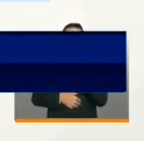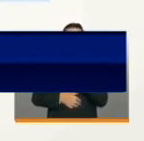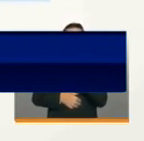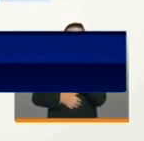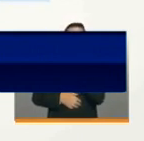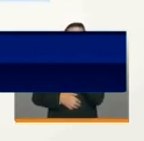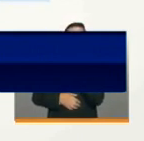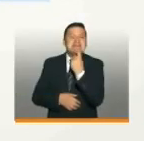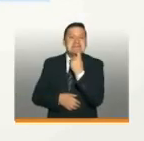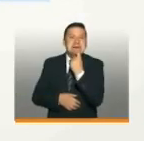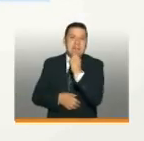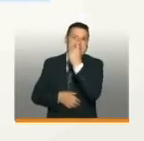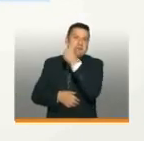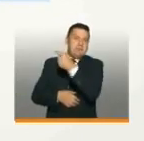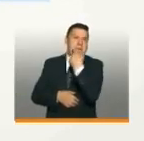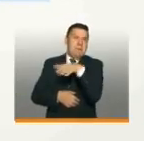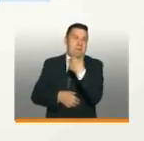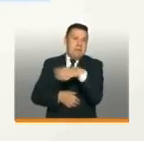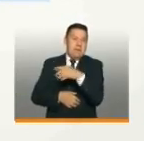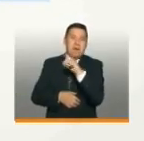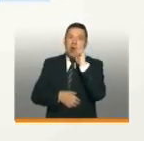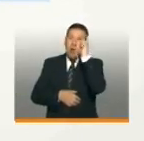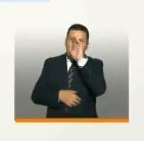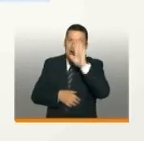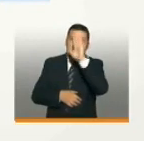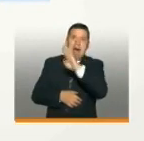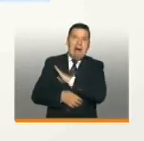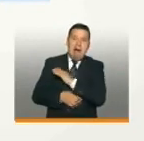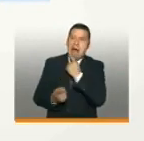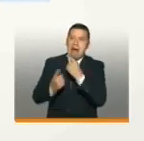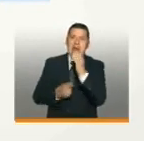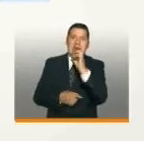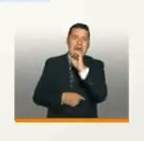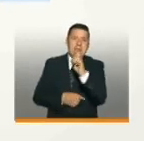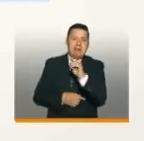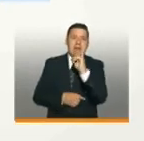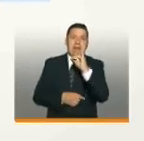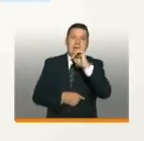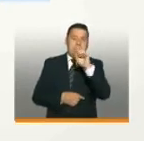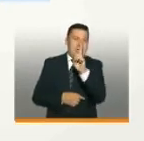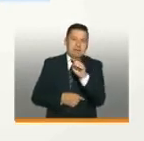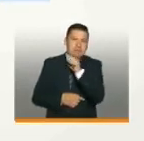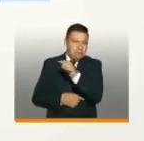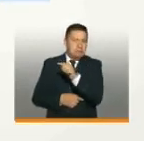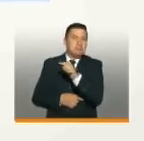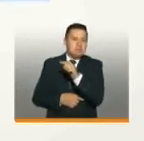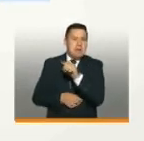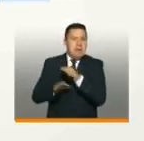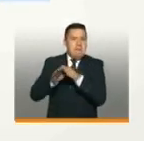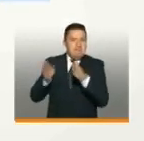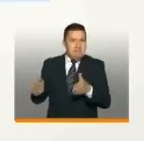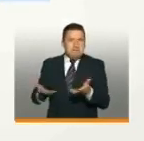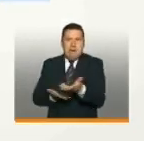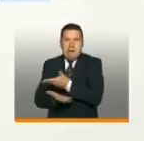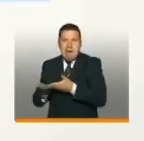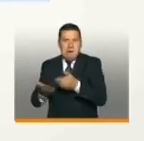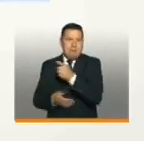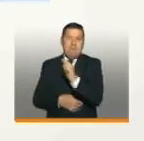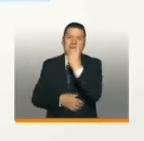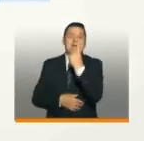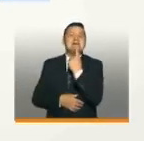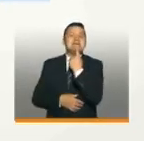hemos logrado confluencia absoluta entre gobernador, alcalde, EPS, IPS, una mesa